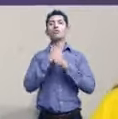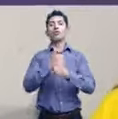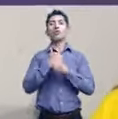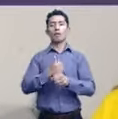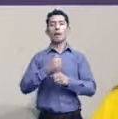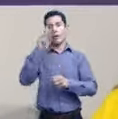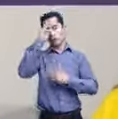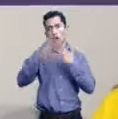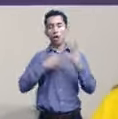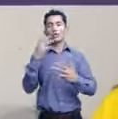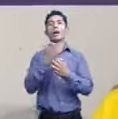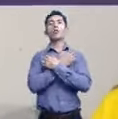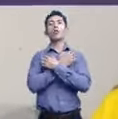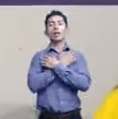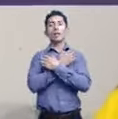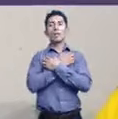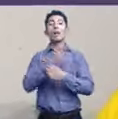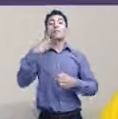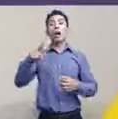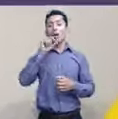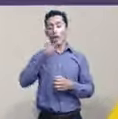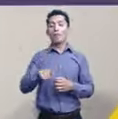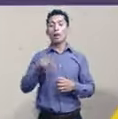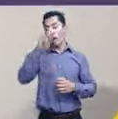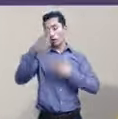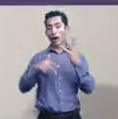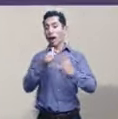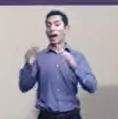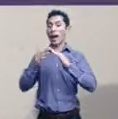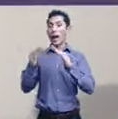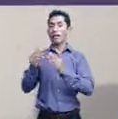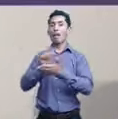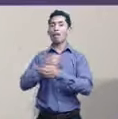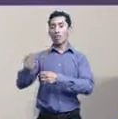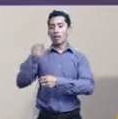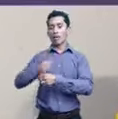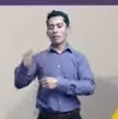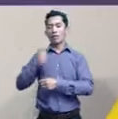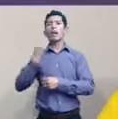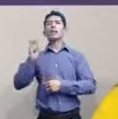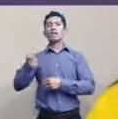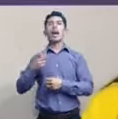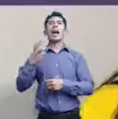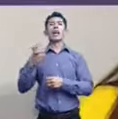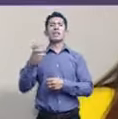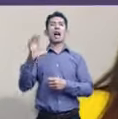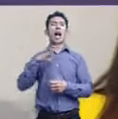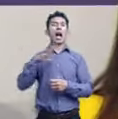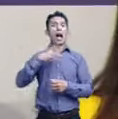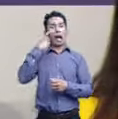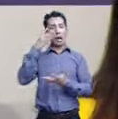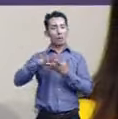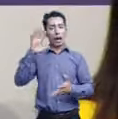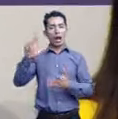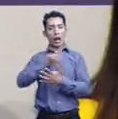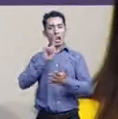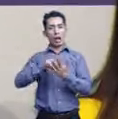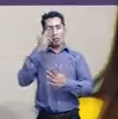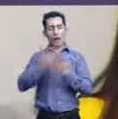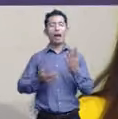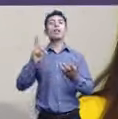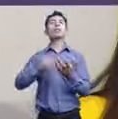de violencia educativa, pero también de violencia doméstica, al ser este uno de los principales delitos que